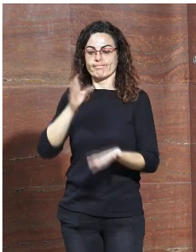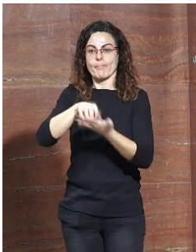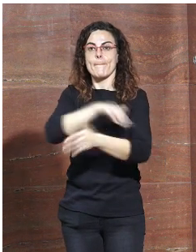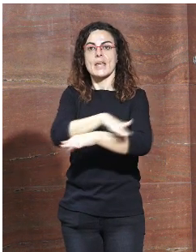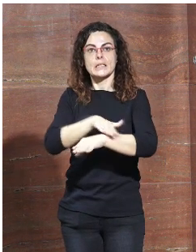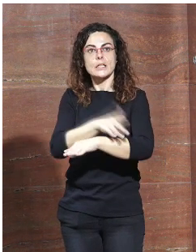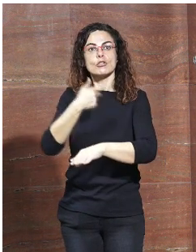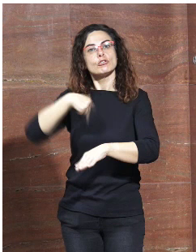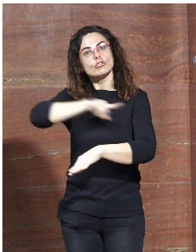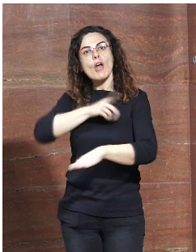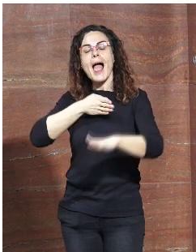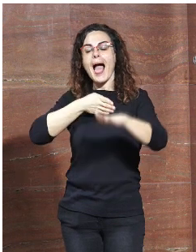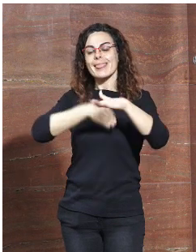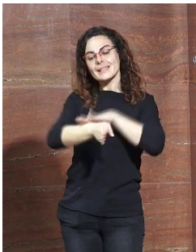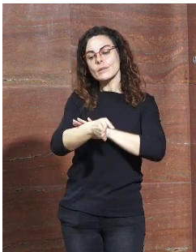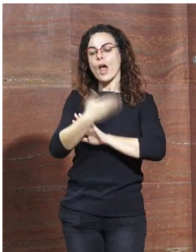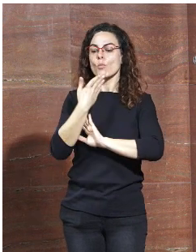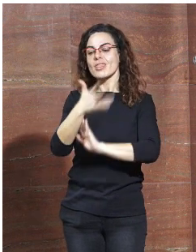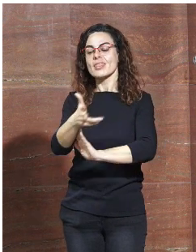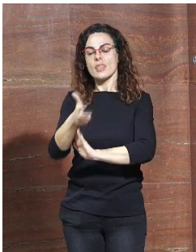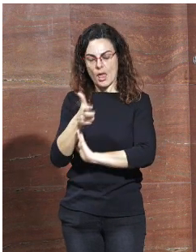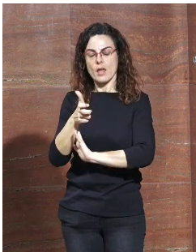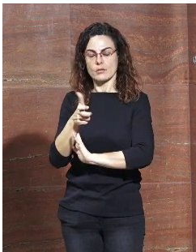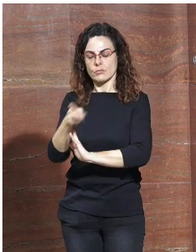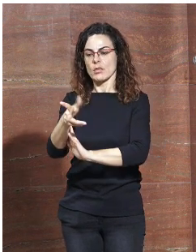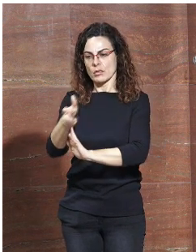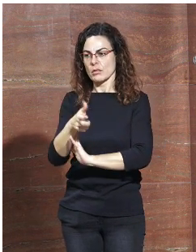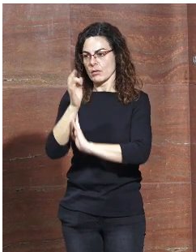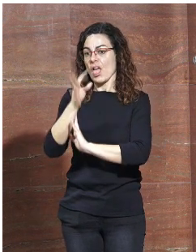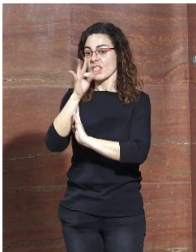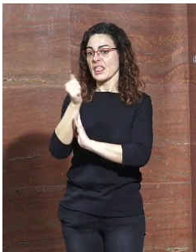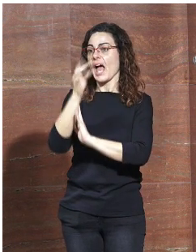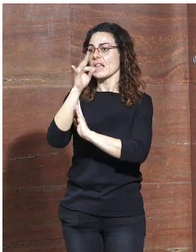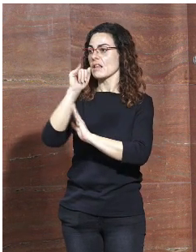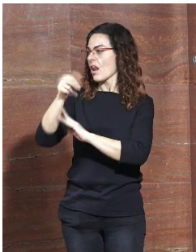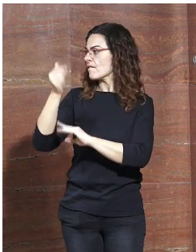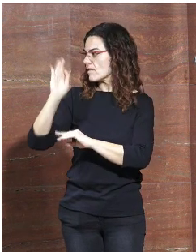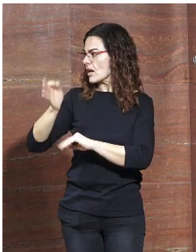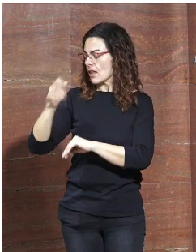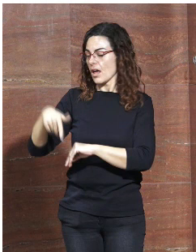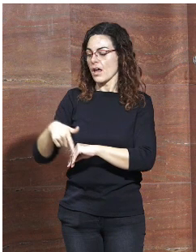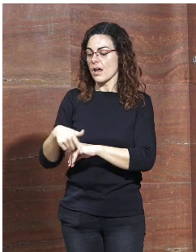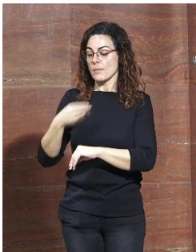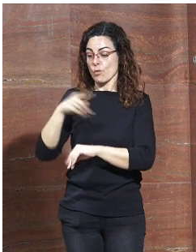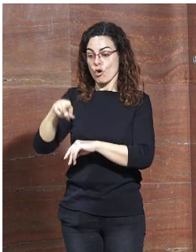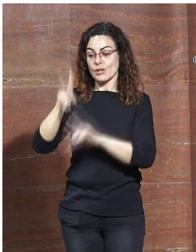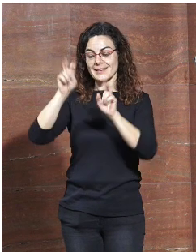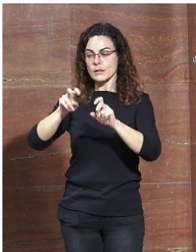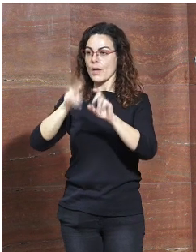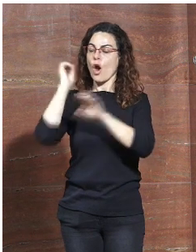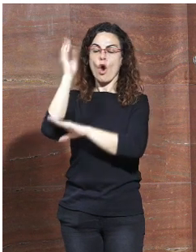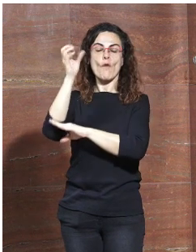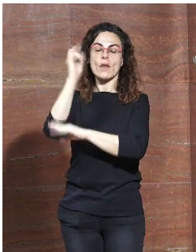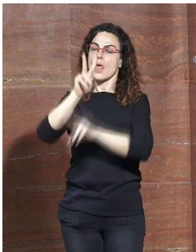la accesibilidad como derecho, y es muy acertado, Tatiana, que este ciclo de conferencias tenga